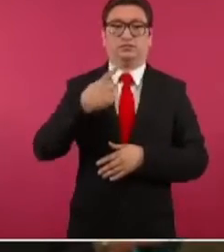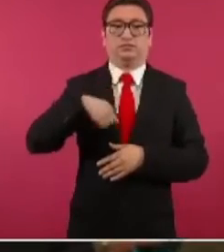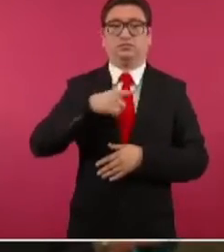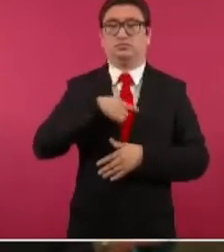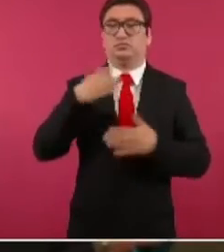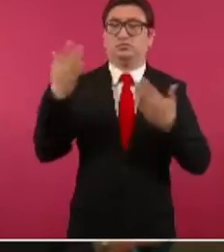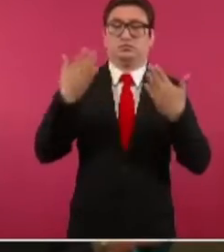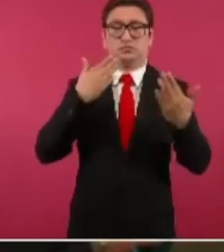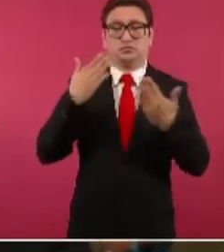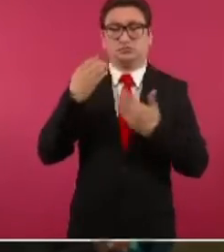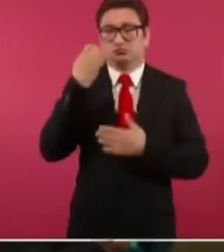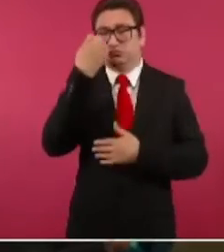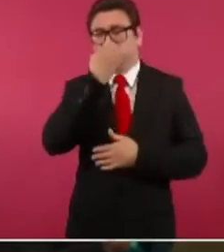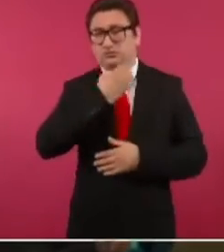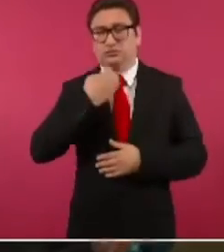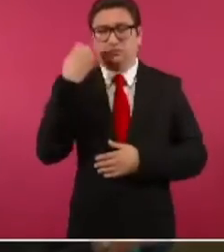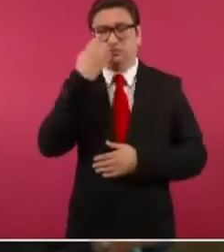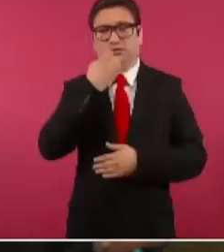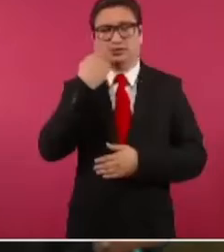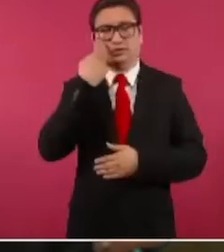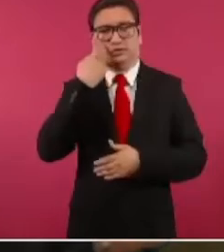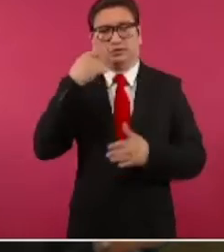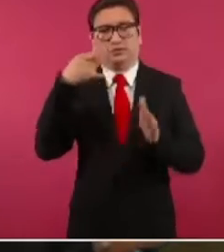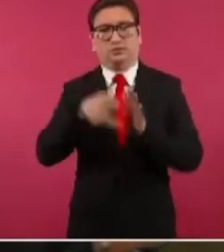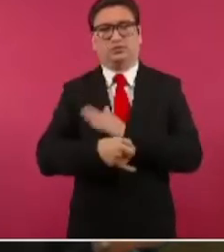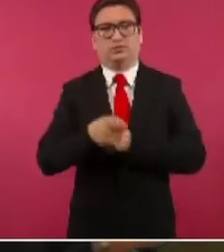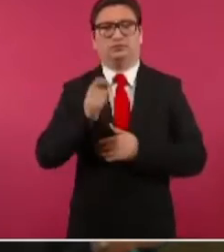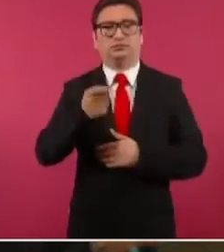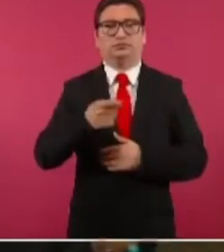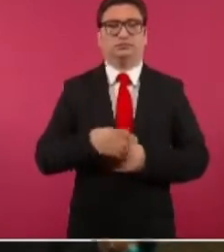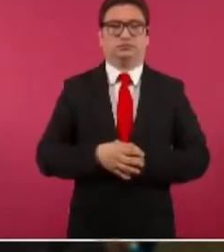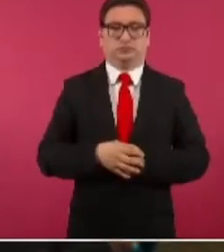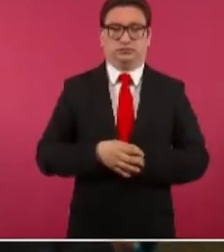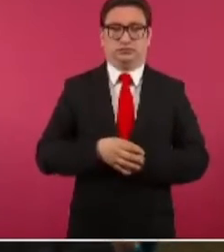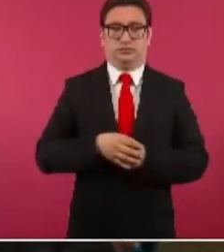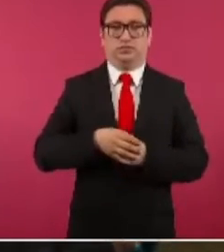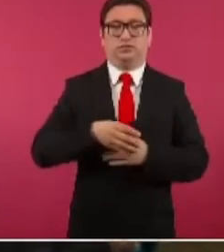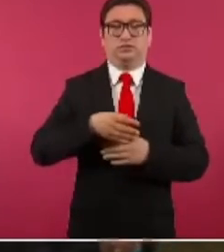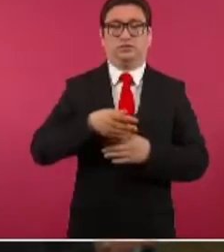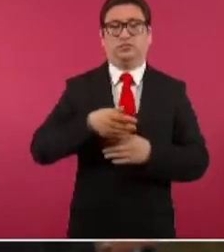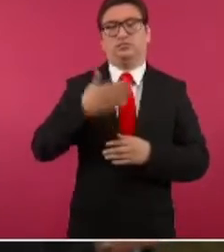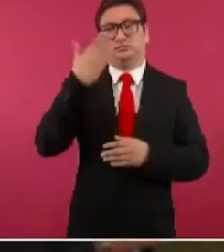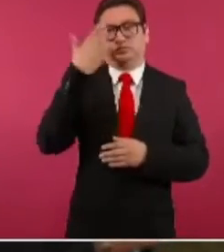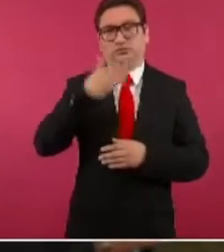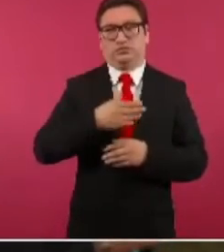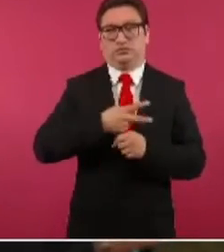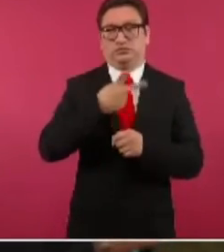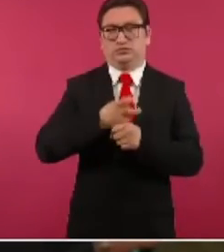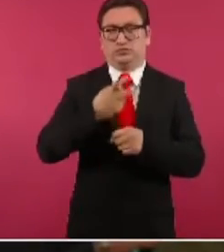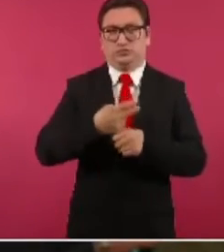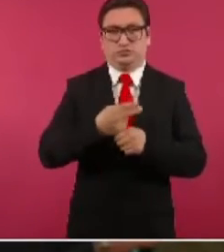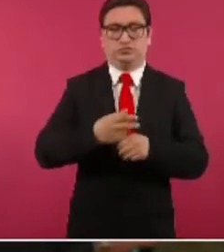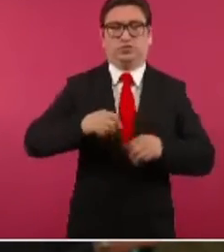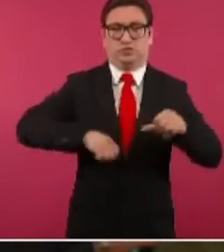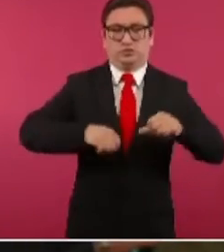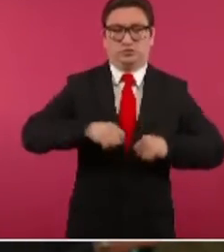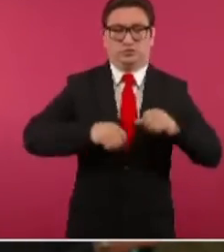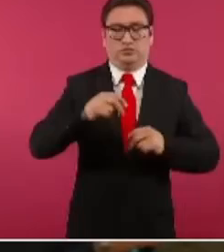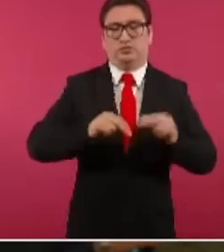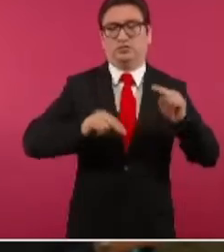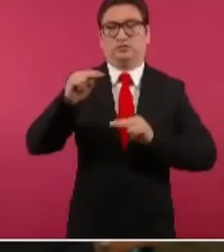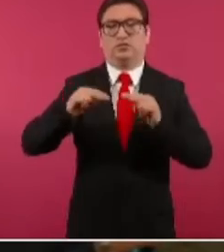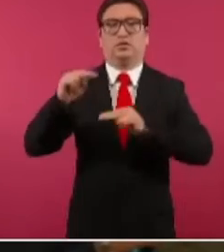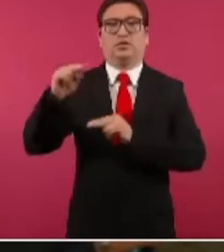analizamos, vemos que hay que la actividad secundaria creció 4.1,